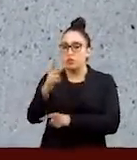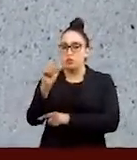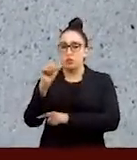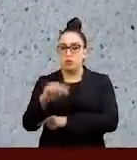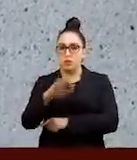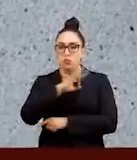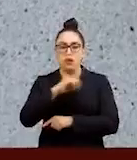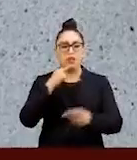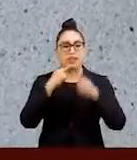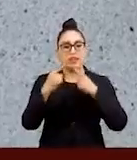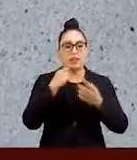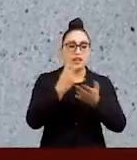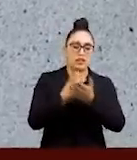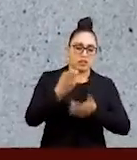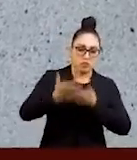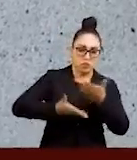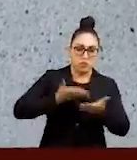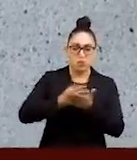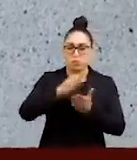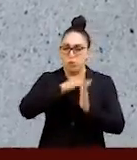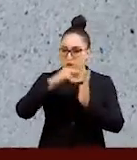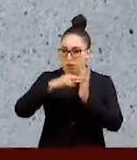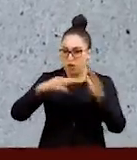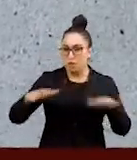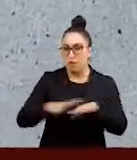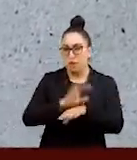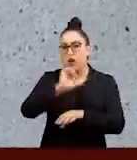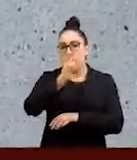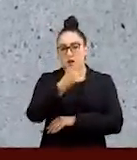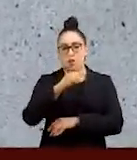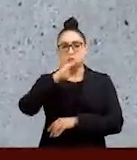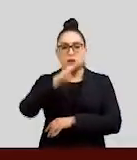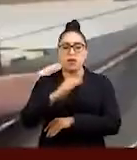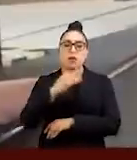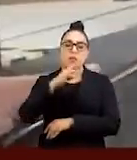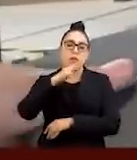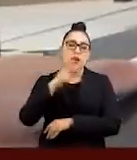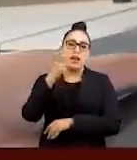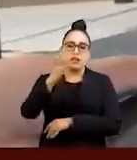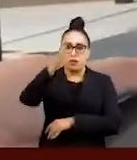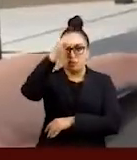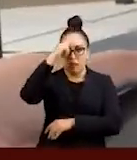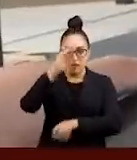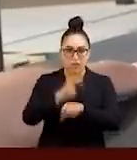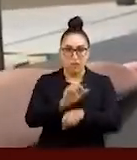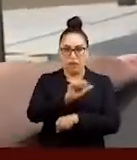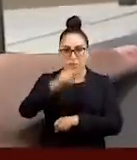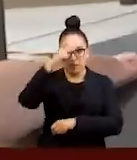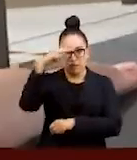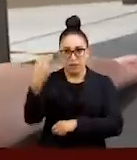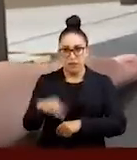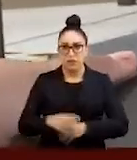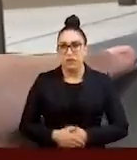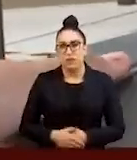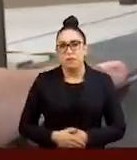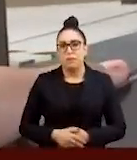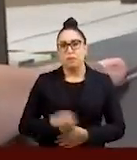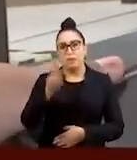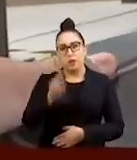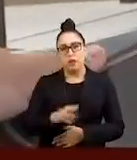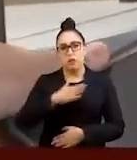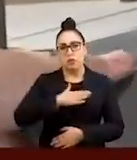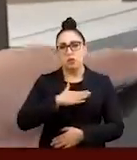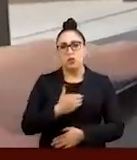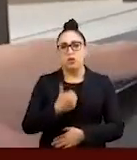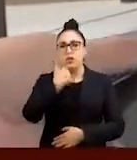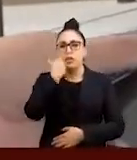discutir las ideas, mejorarlas incluso y alcanzar esos acuerdos por el bien de México. A mí me gustaría mucho que los